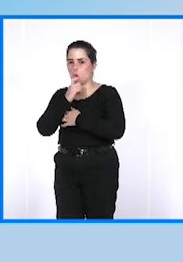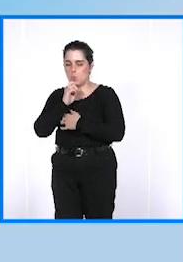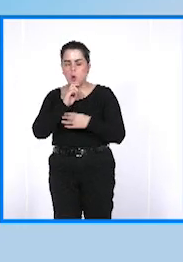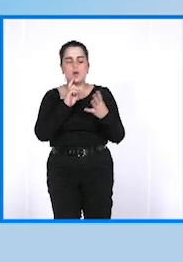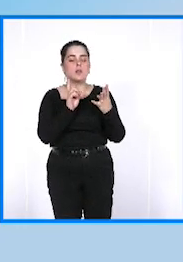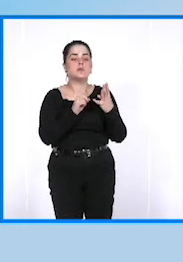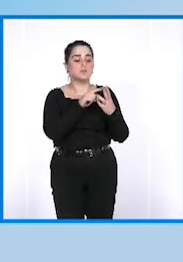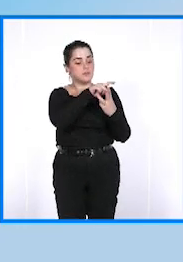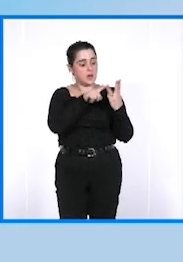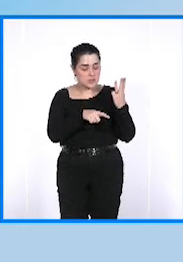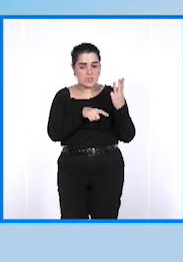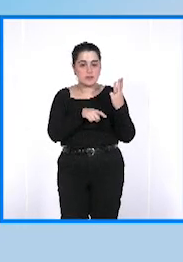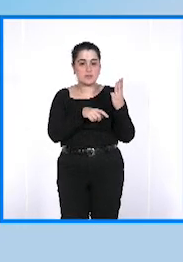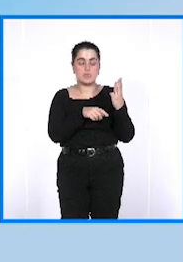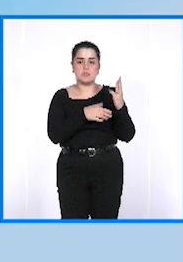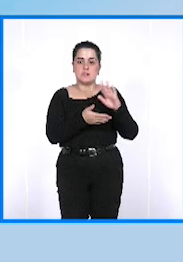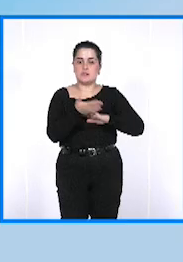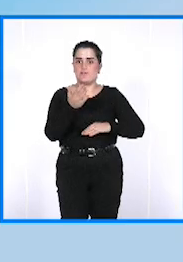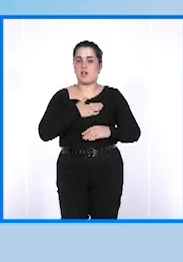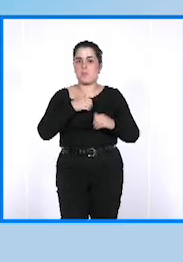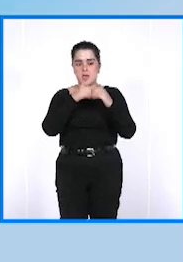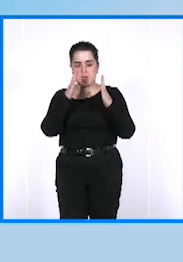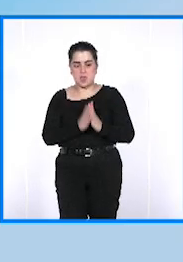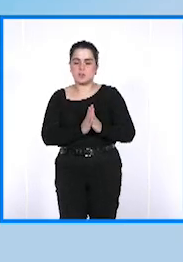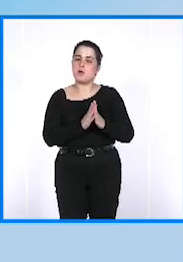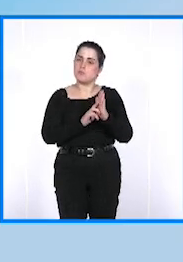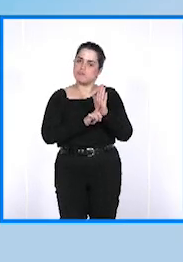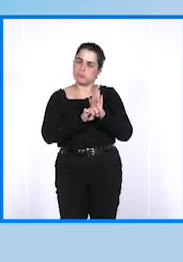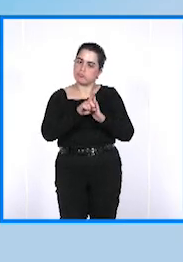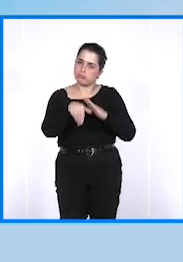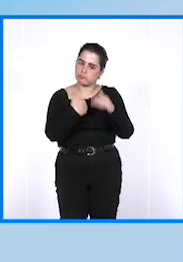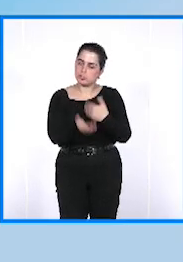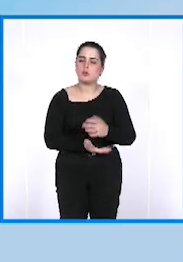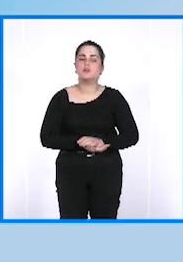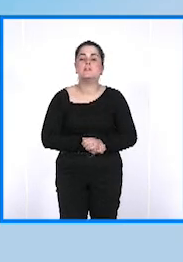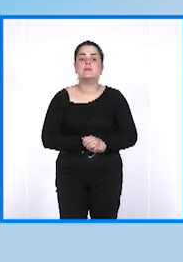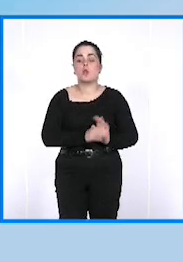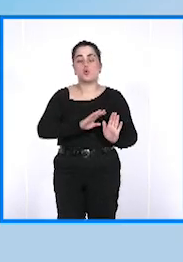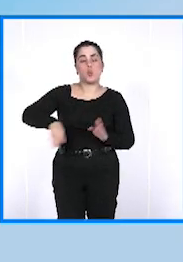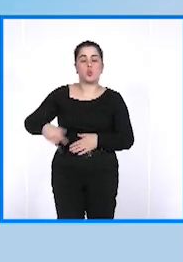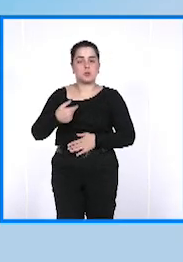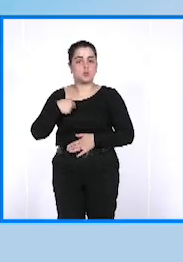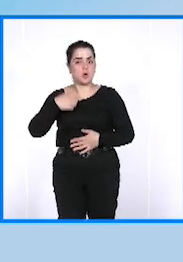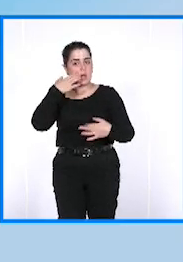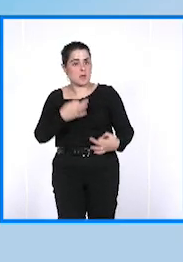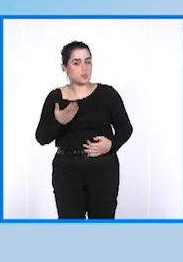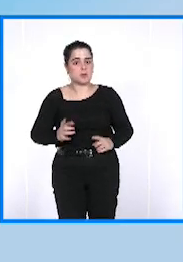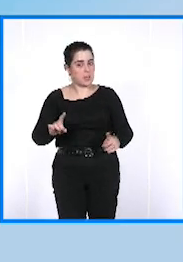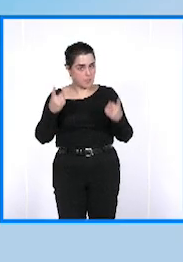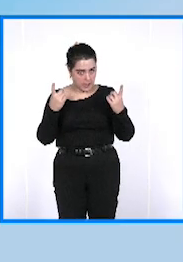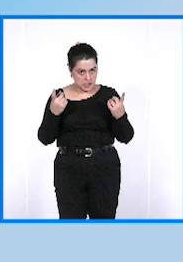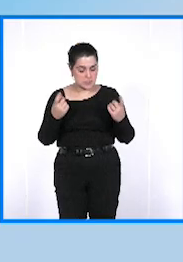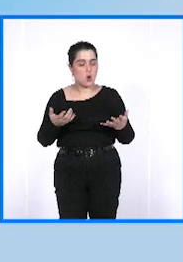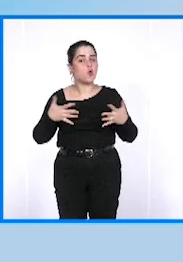también que esa máquina de mi casa pueda funcionar y he dejado para el final realmente lo más importante